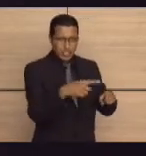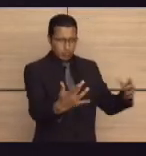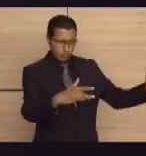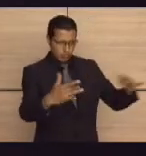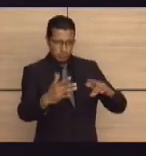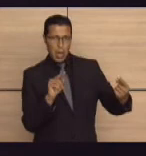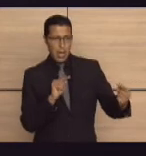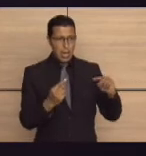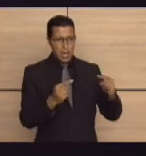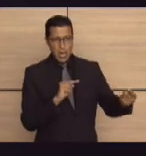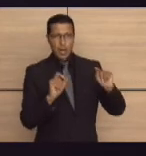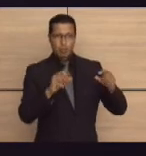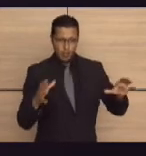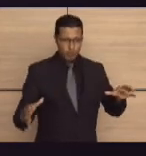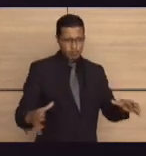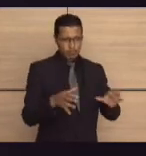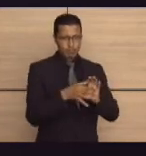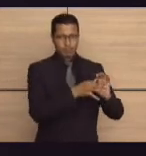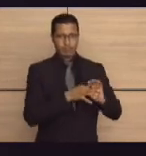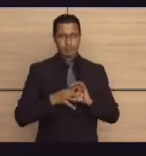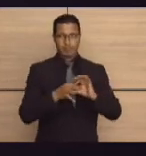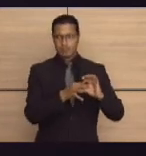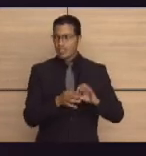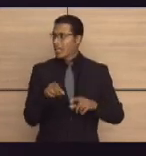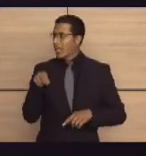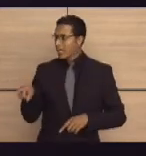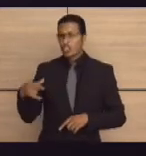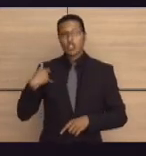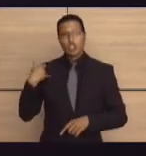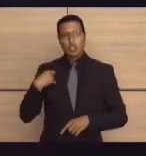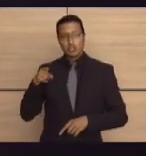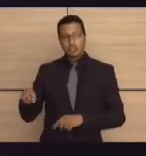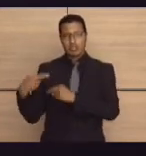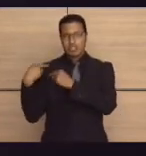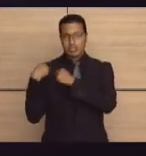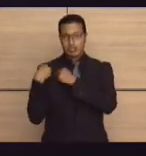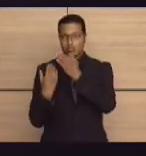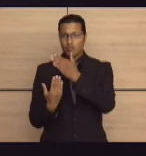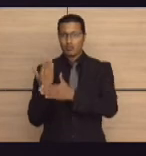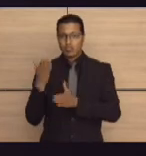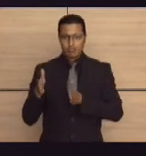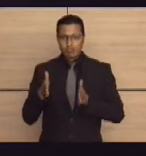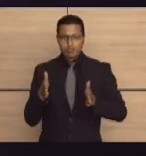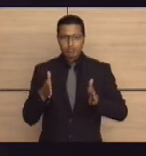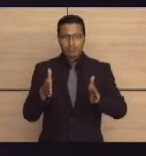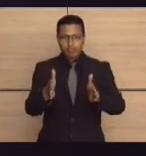debate. Y son ustedes, los jóvenes, los encargados de construir este nuevo camino. Greta, esta